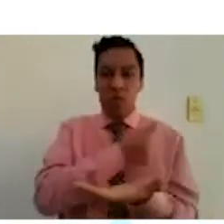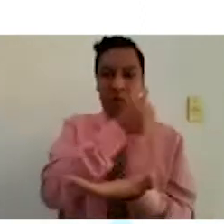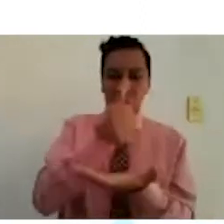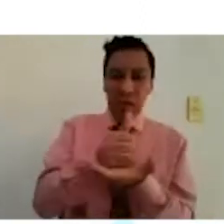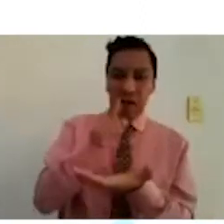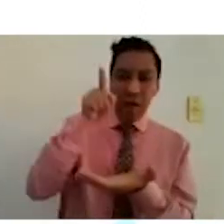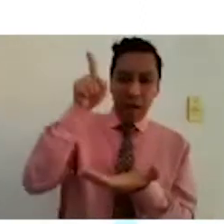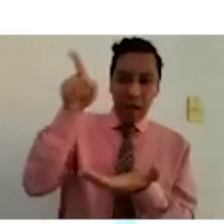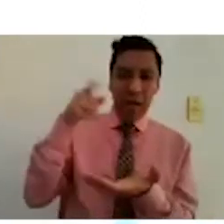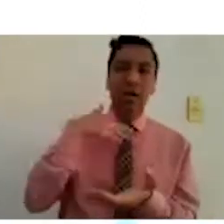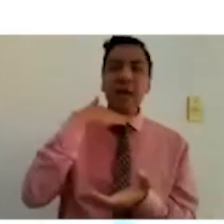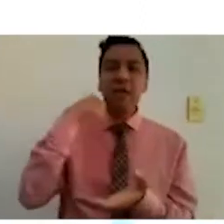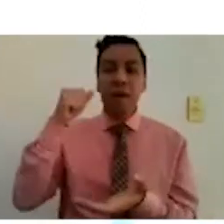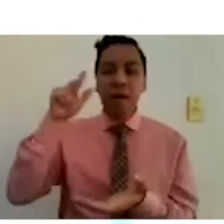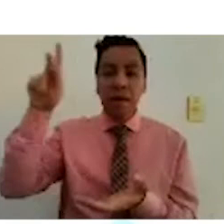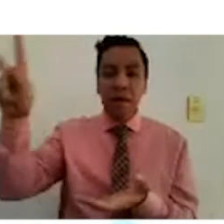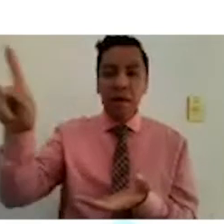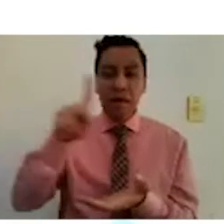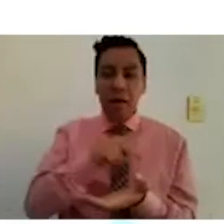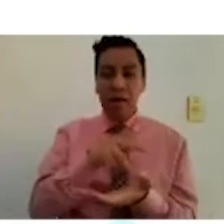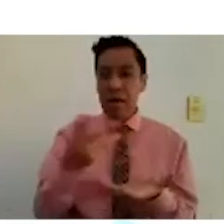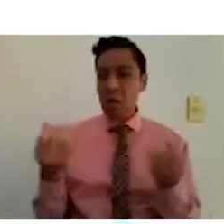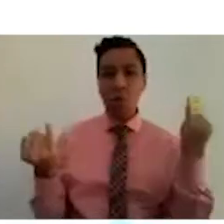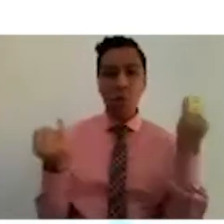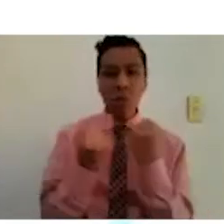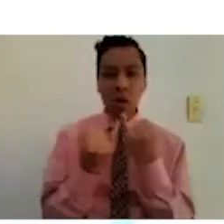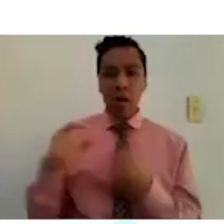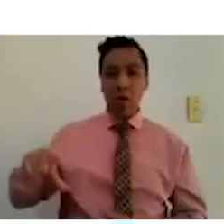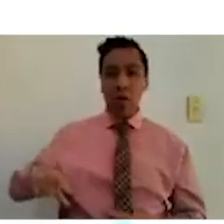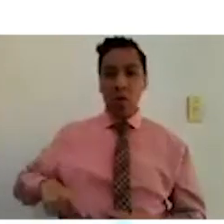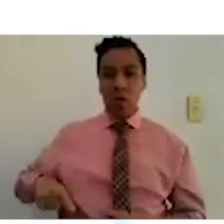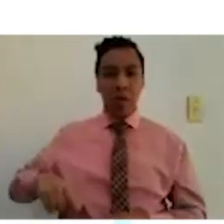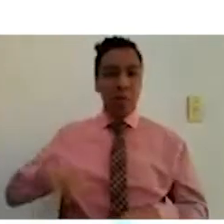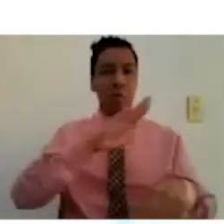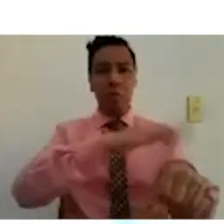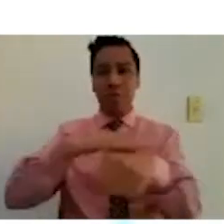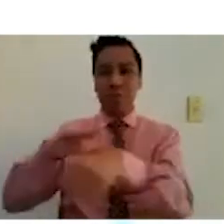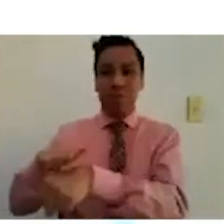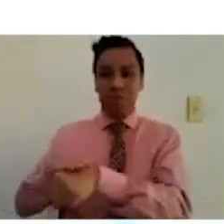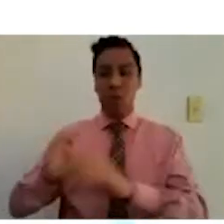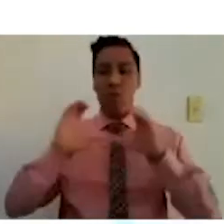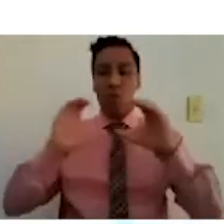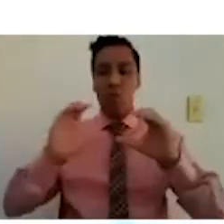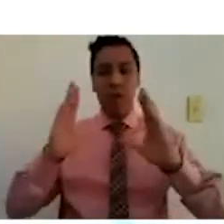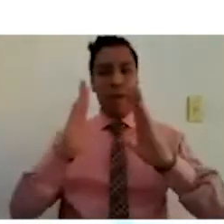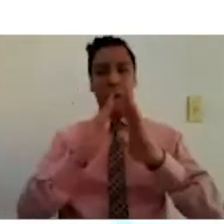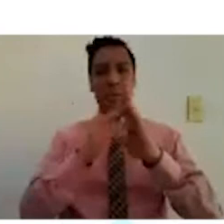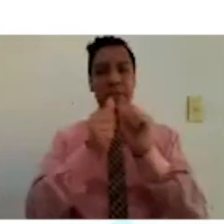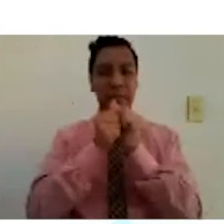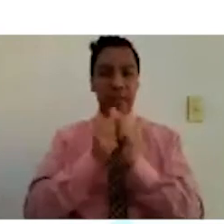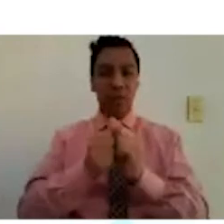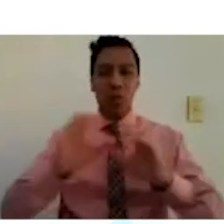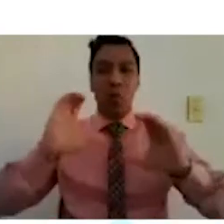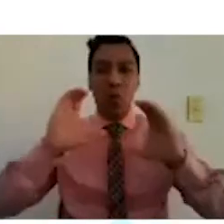peste genera pues precisamente el que se tenga uno que resguardar en sus propias